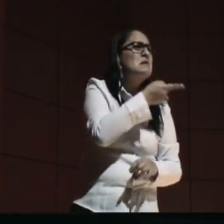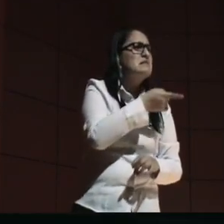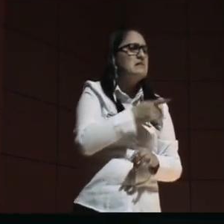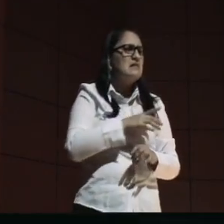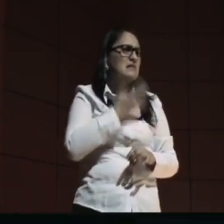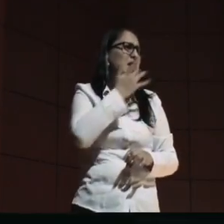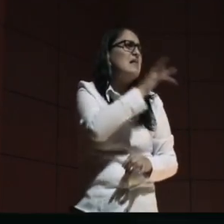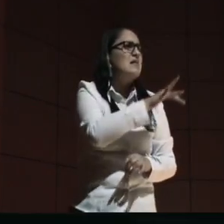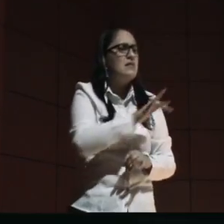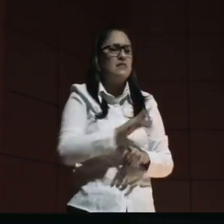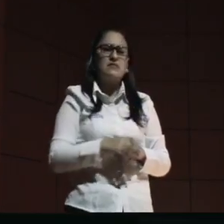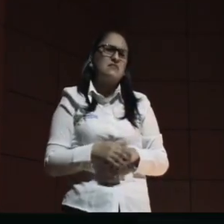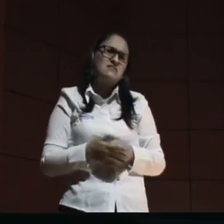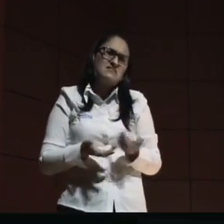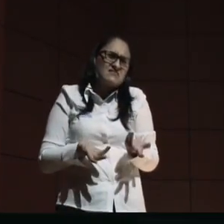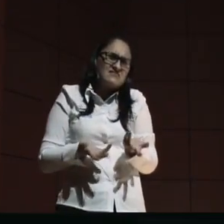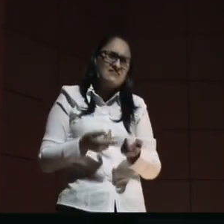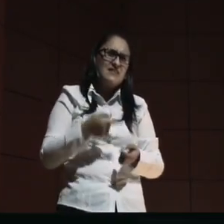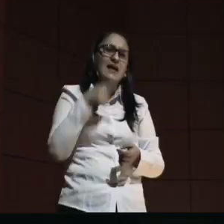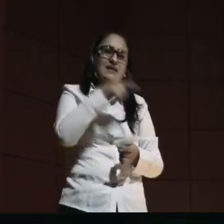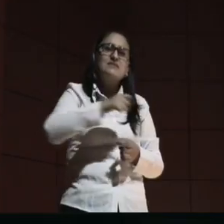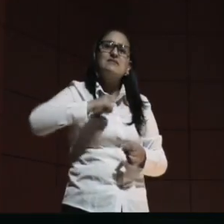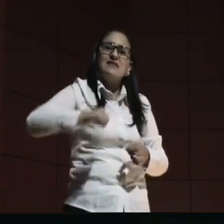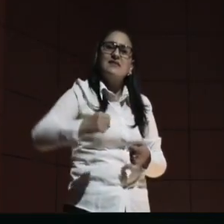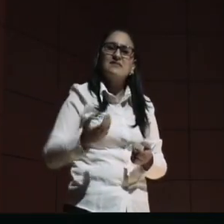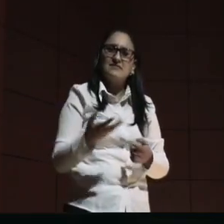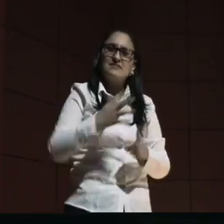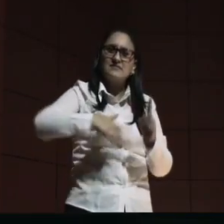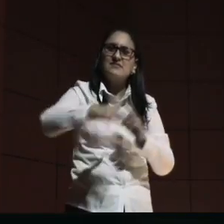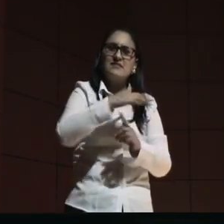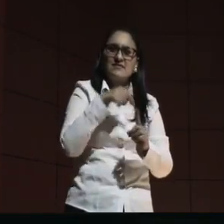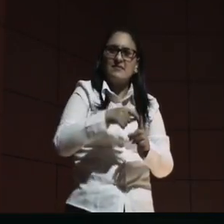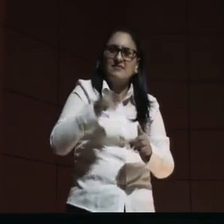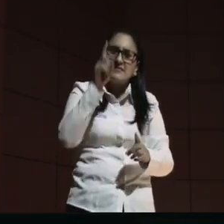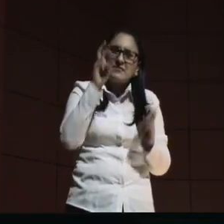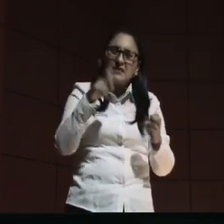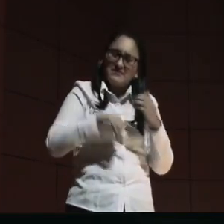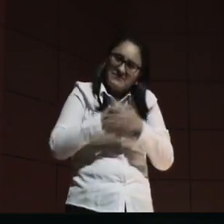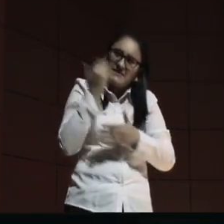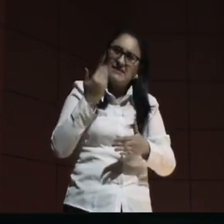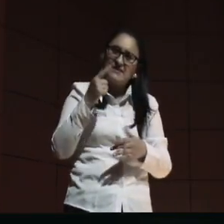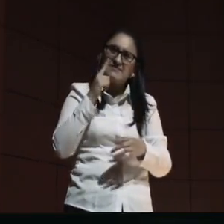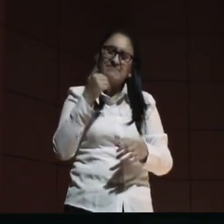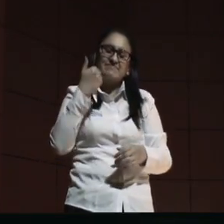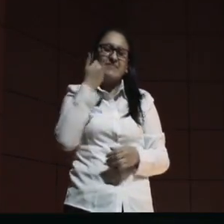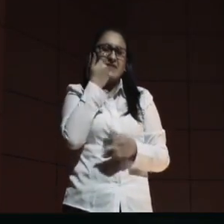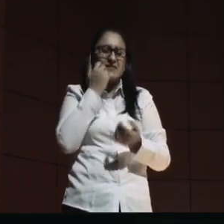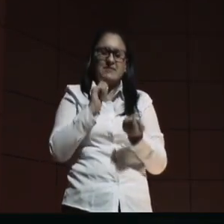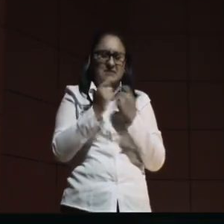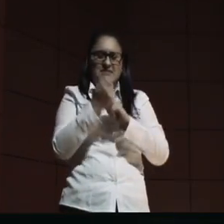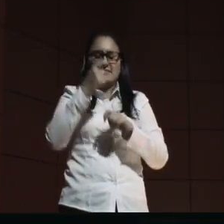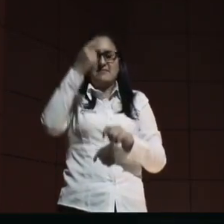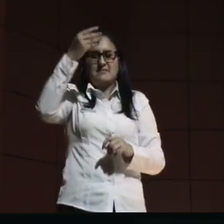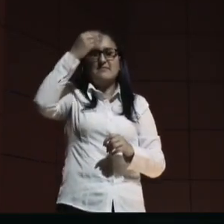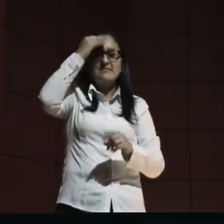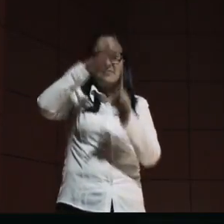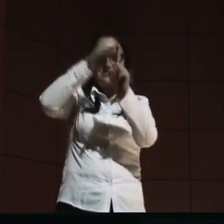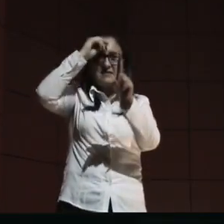tiene? Es una cuestión de derechos. No es una cuestión de pesar y de enfermedad.